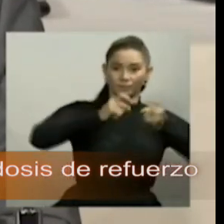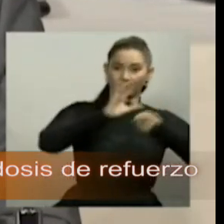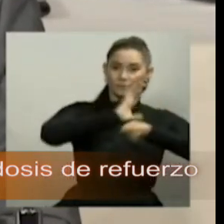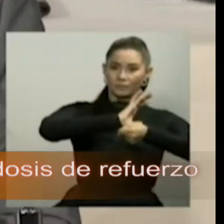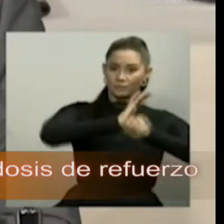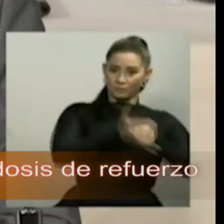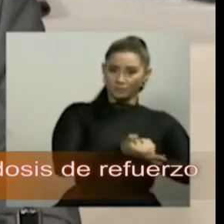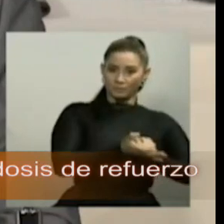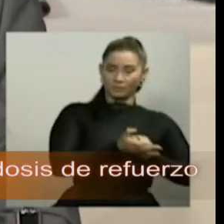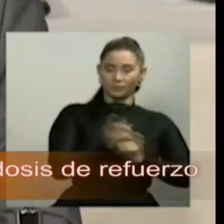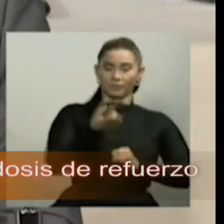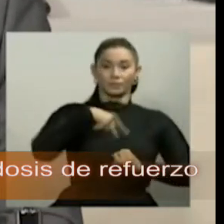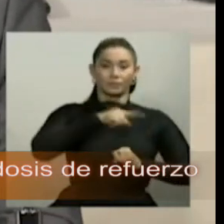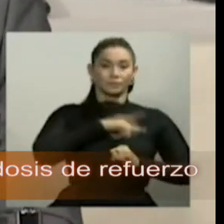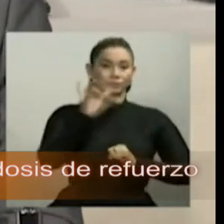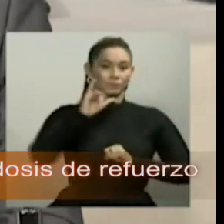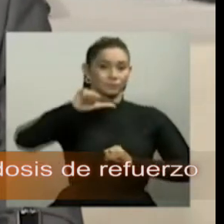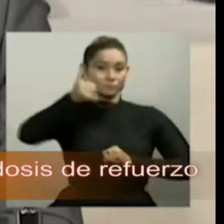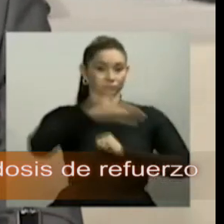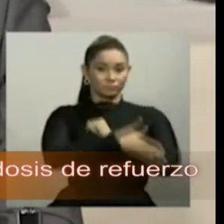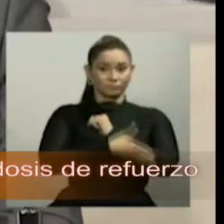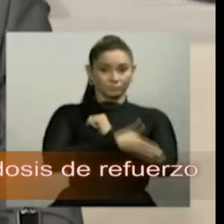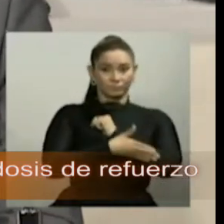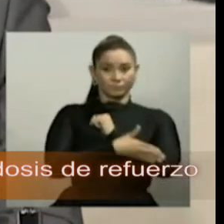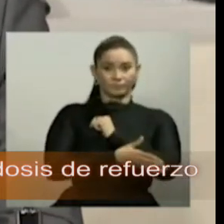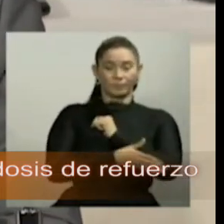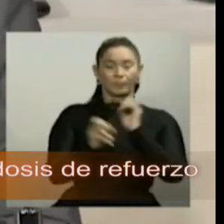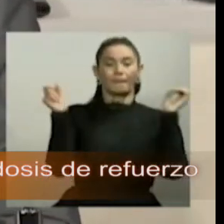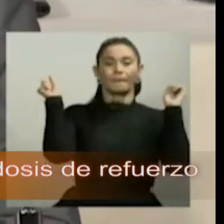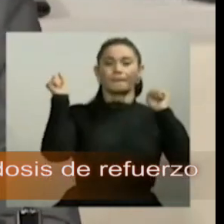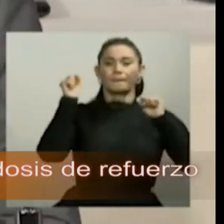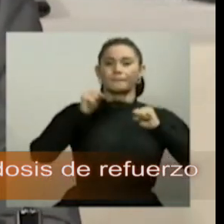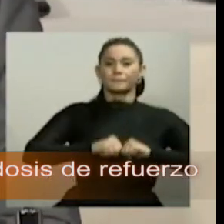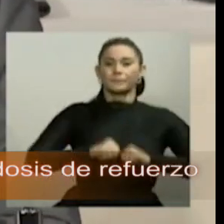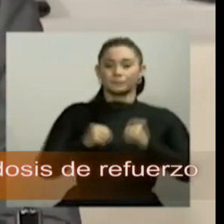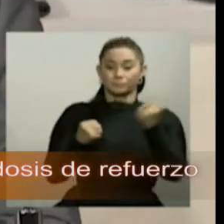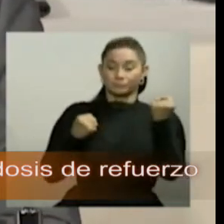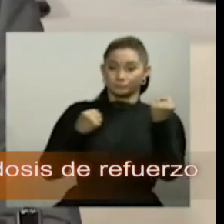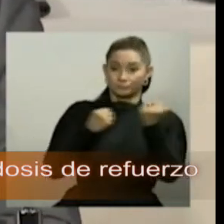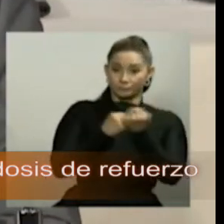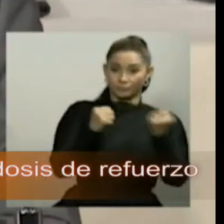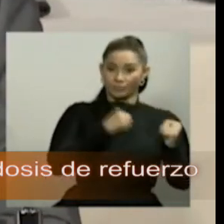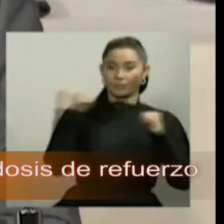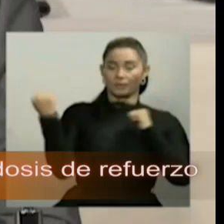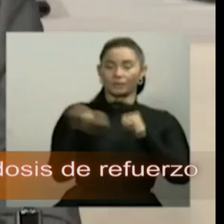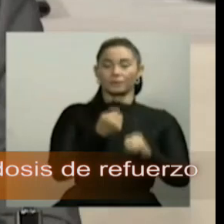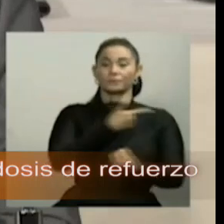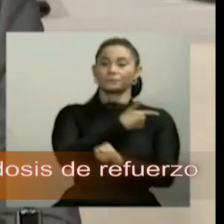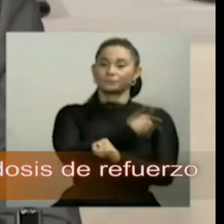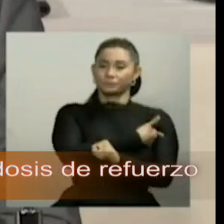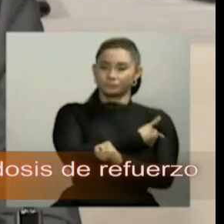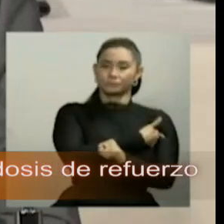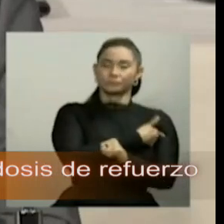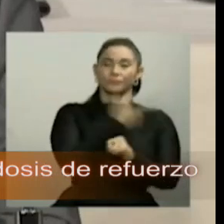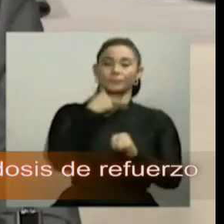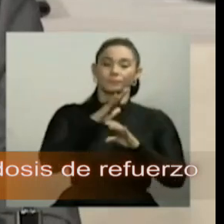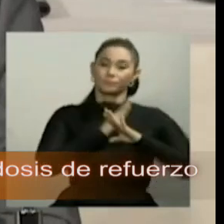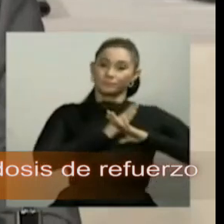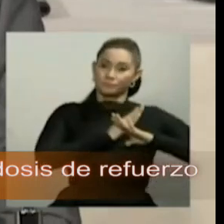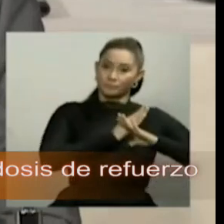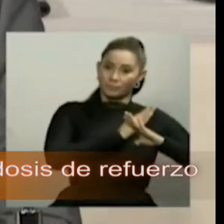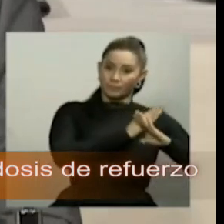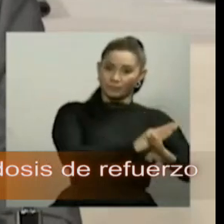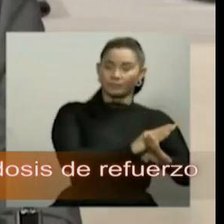llevado a que nosotros, igual que todos los países, podamos reforzar nuestra vacunación para evitar